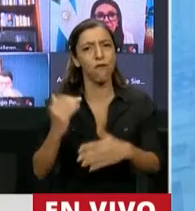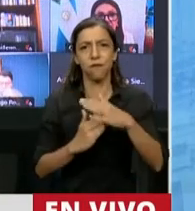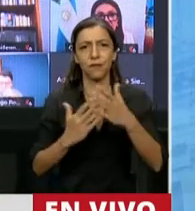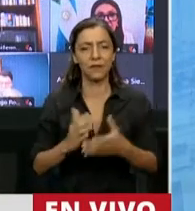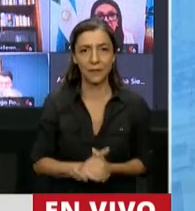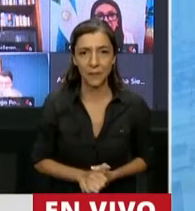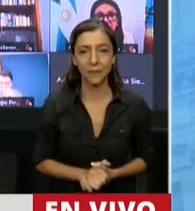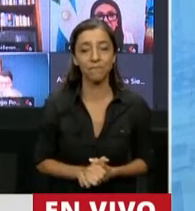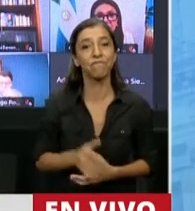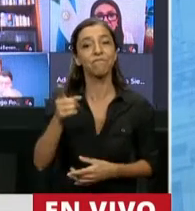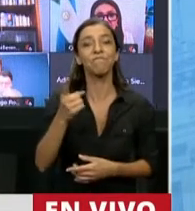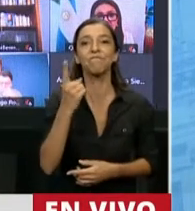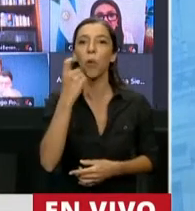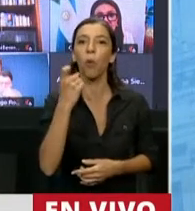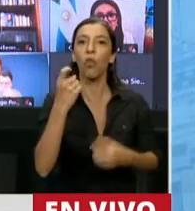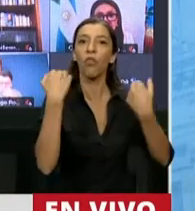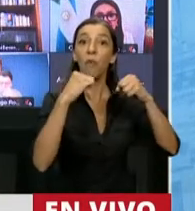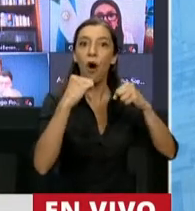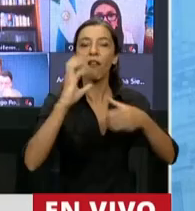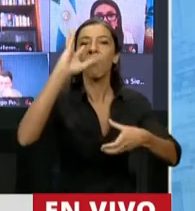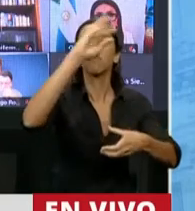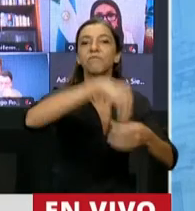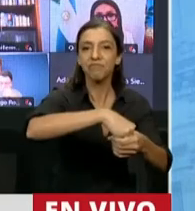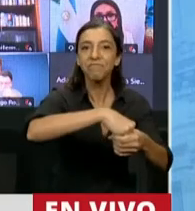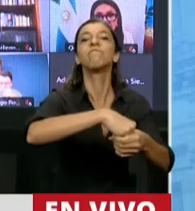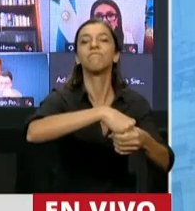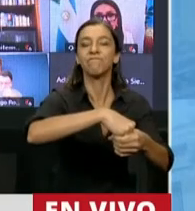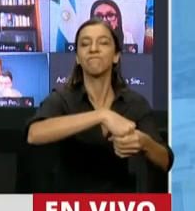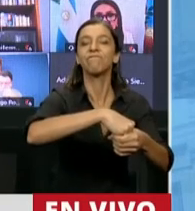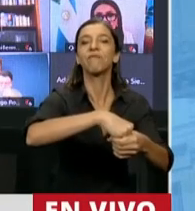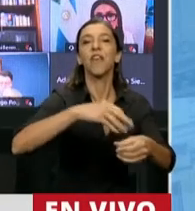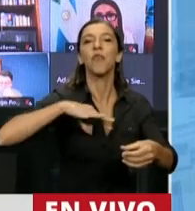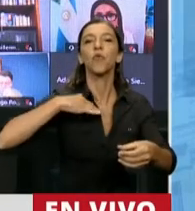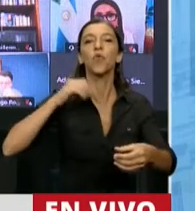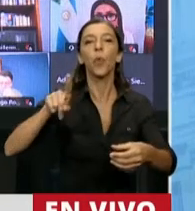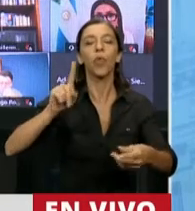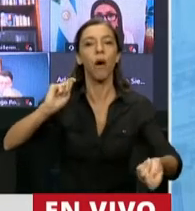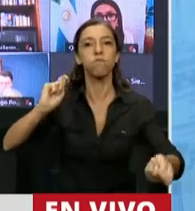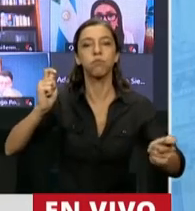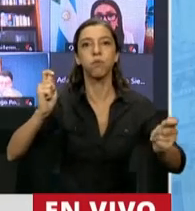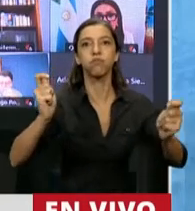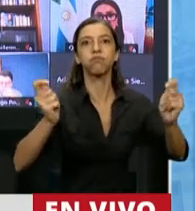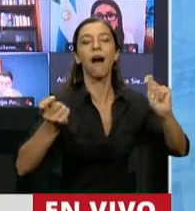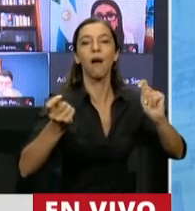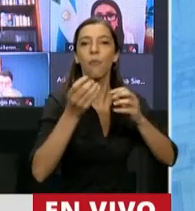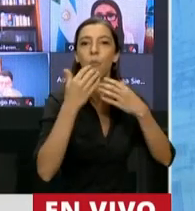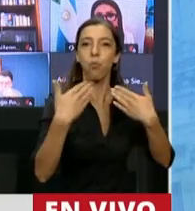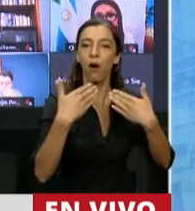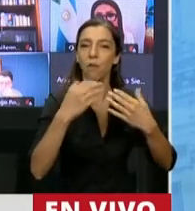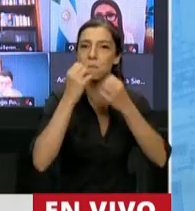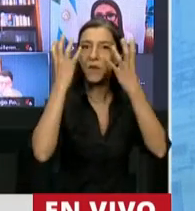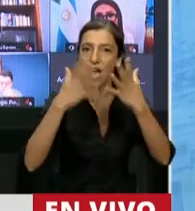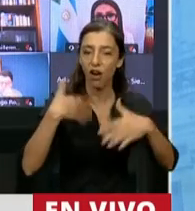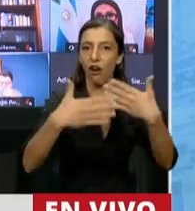se podía construir una vida distinta, una vida mejor, sumado a sus condiciones personales, que realmente